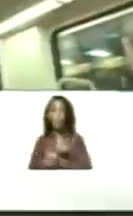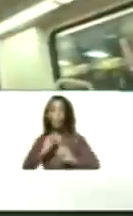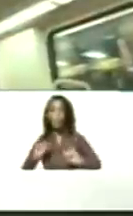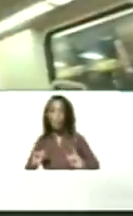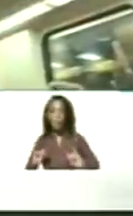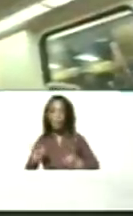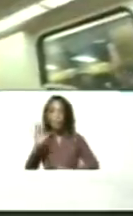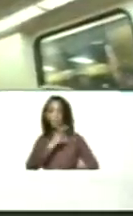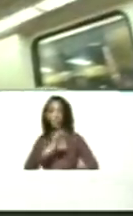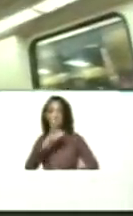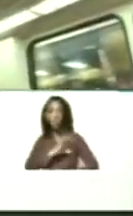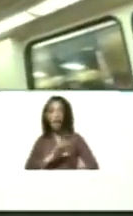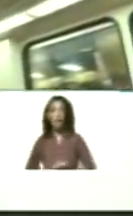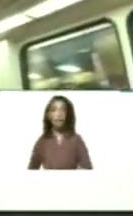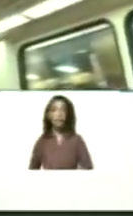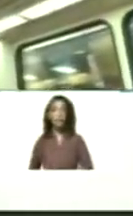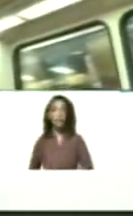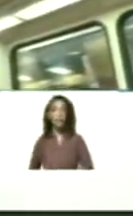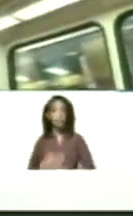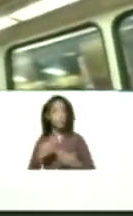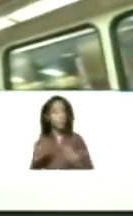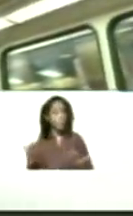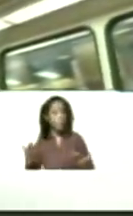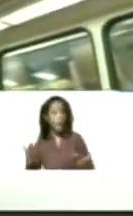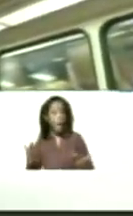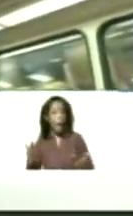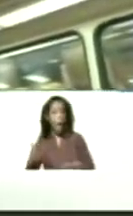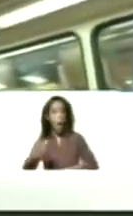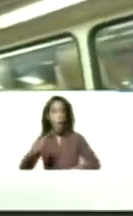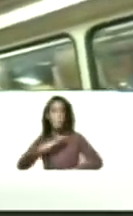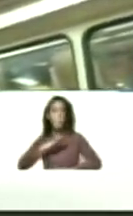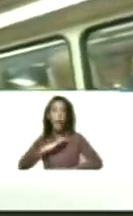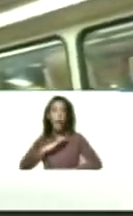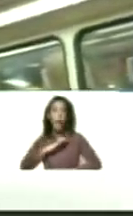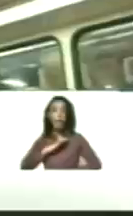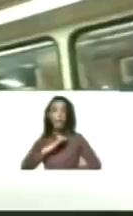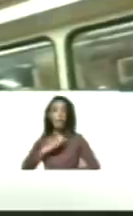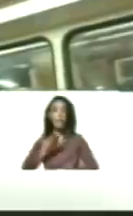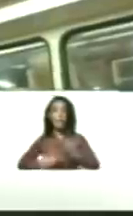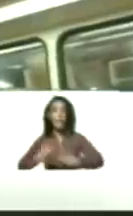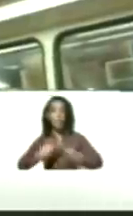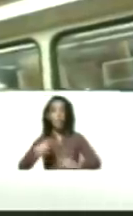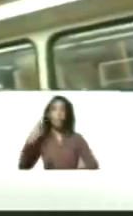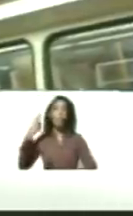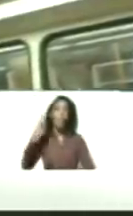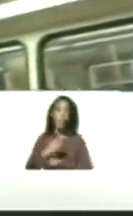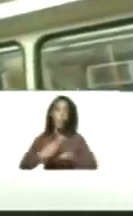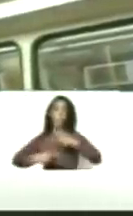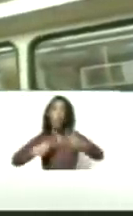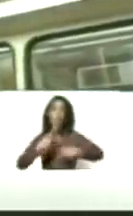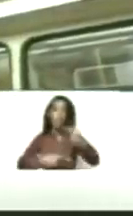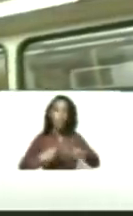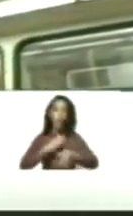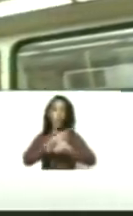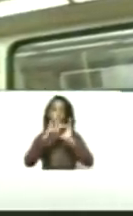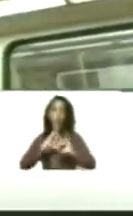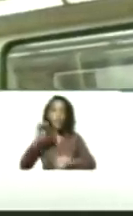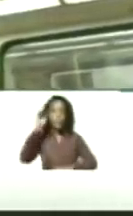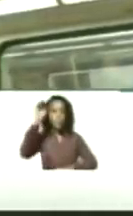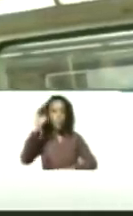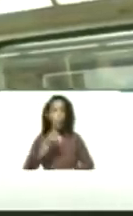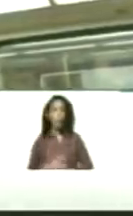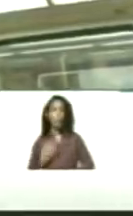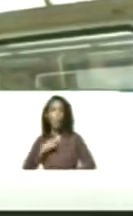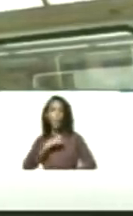manera soberana de los bienes y servicios que debemos producir para la felicidad de